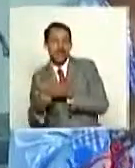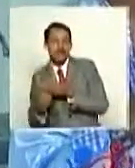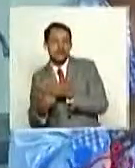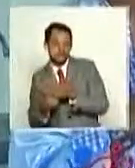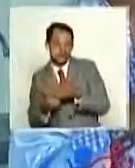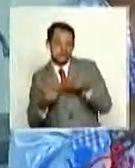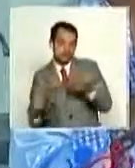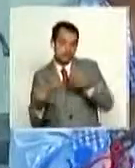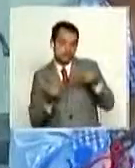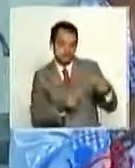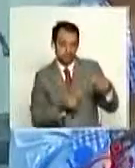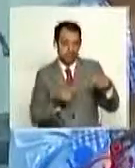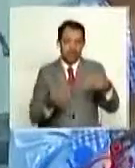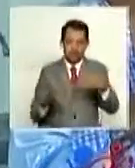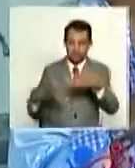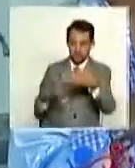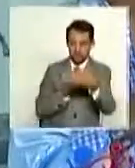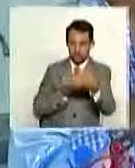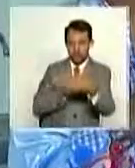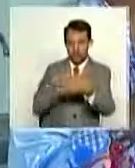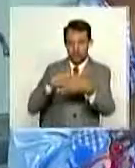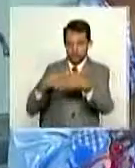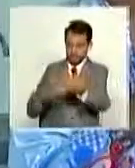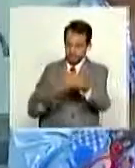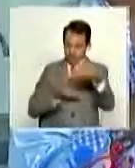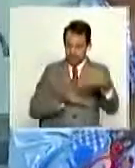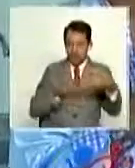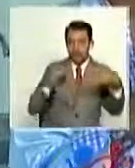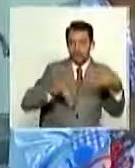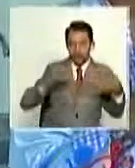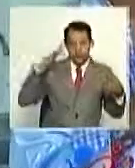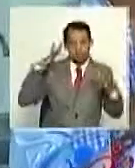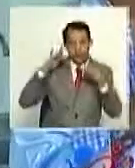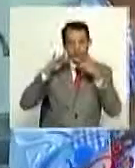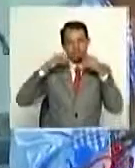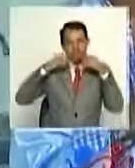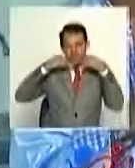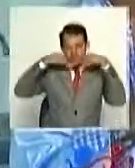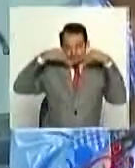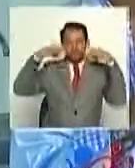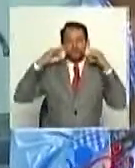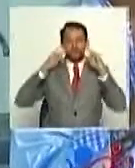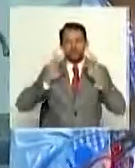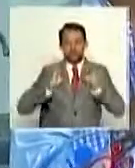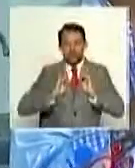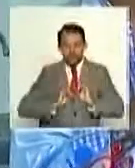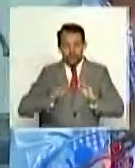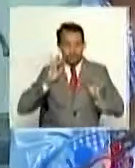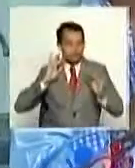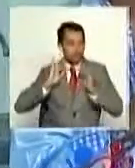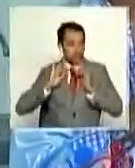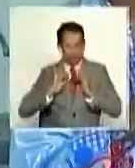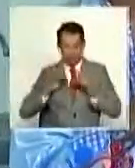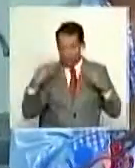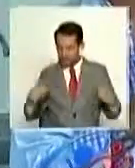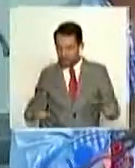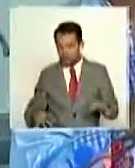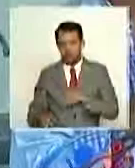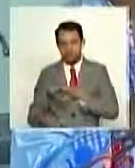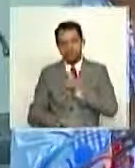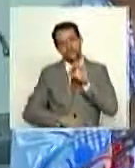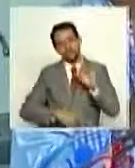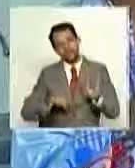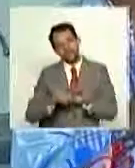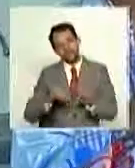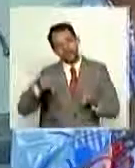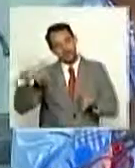mejor servicio. Esto porque nosotros tenemos la posibilidad de enviarle el examen inmediatamente al odontólogo